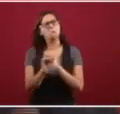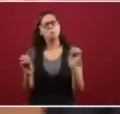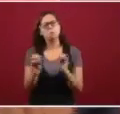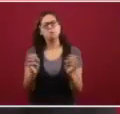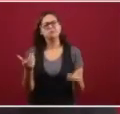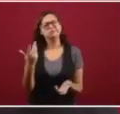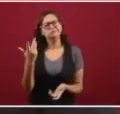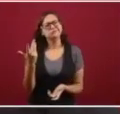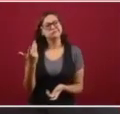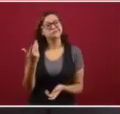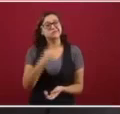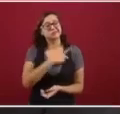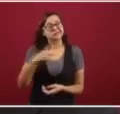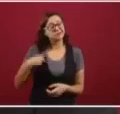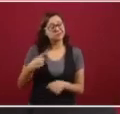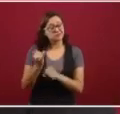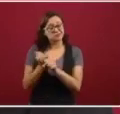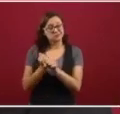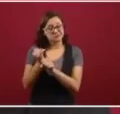No sé, pero habría que investigar.